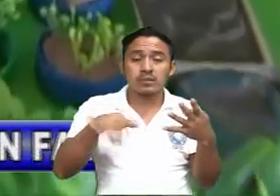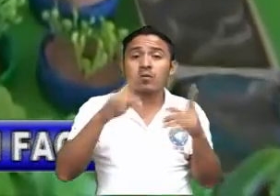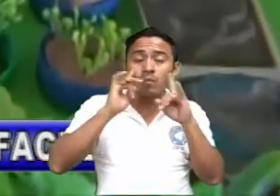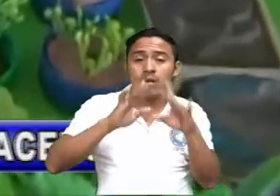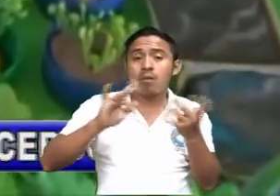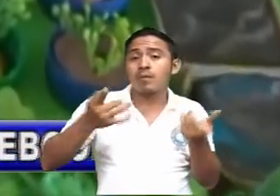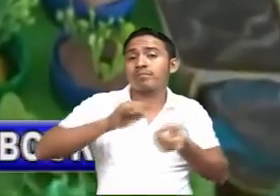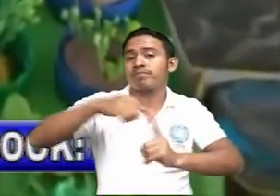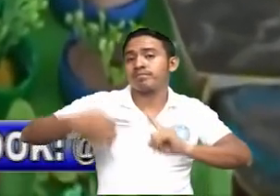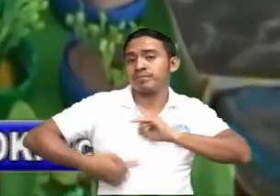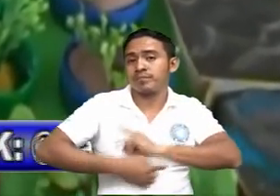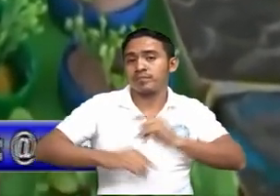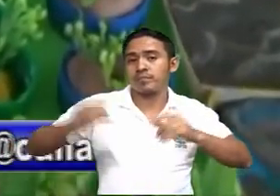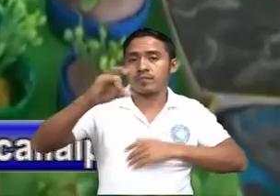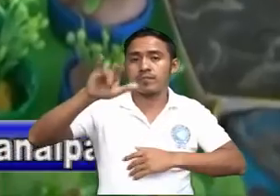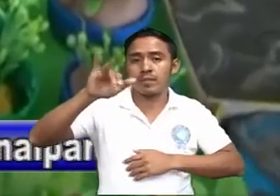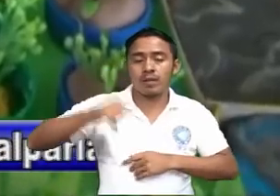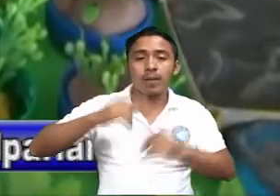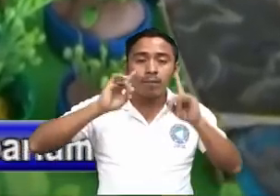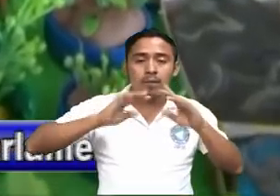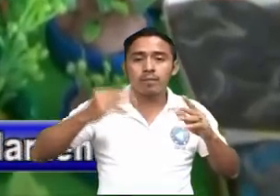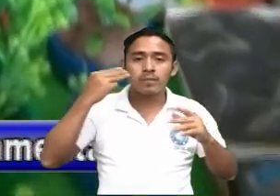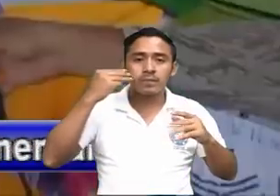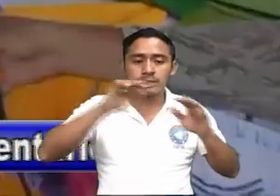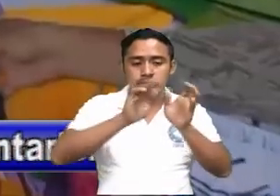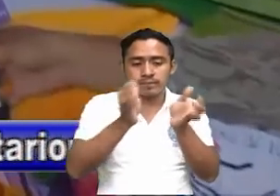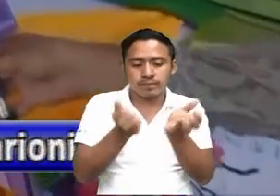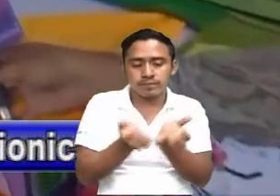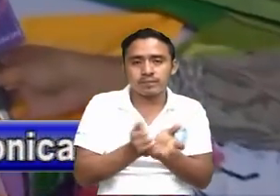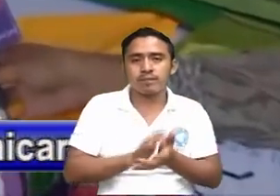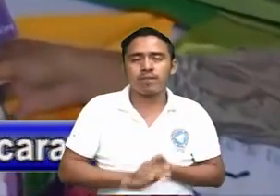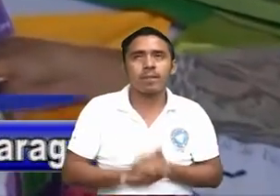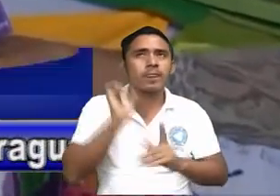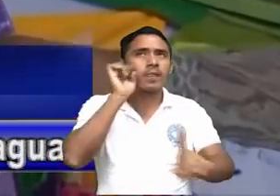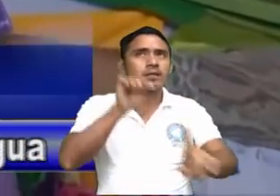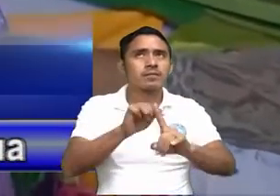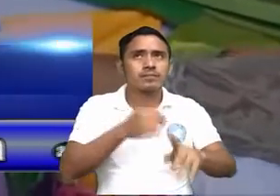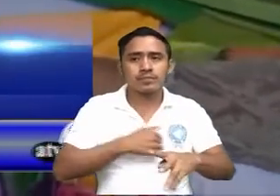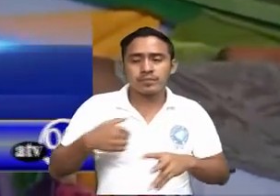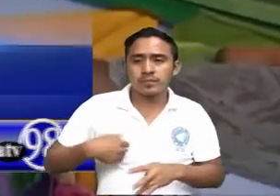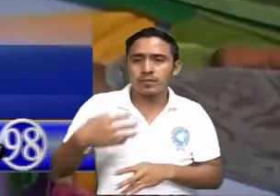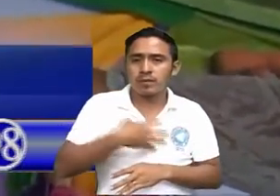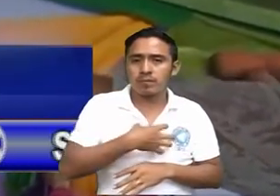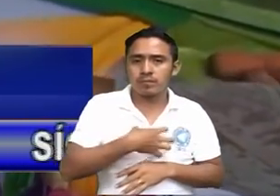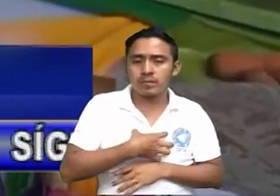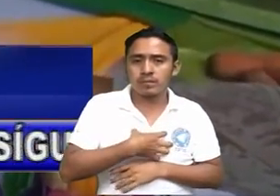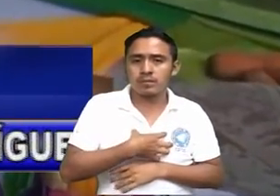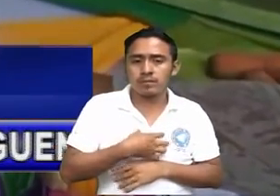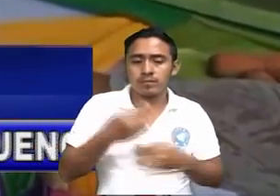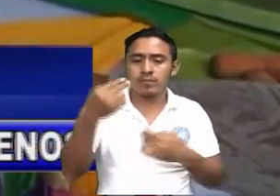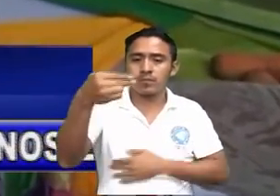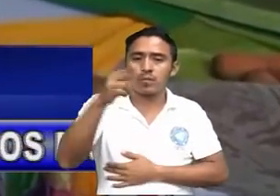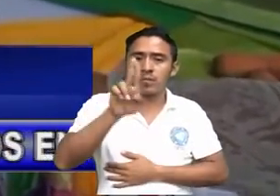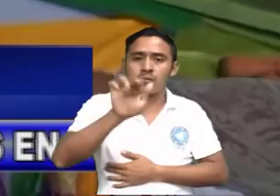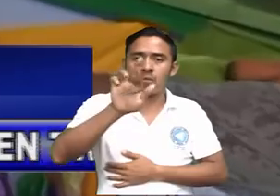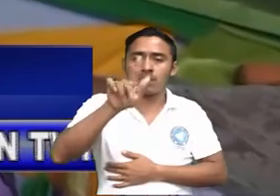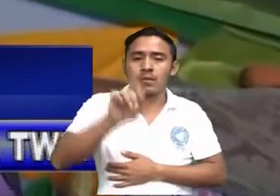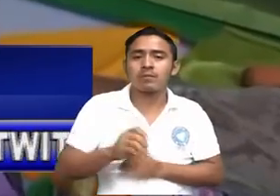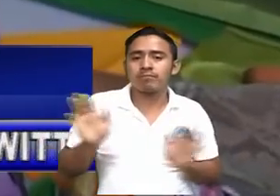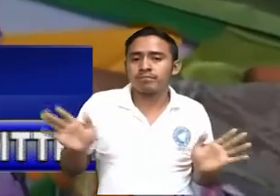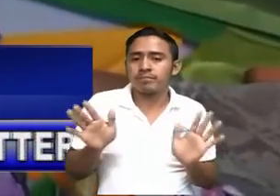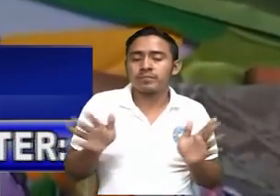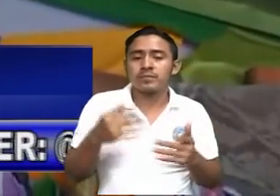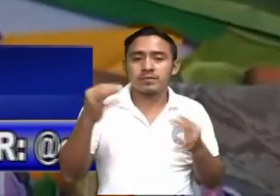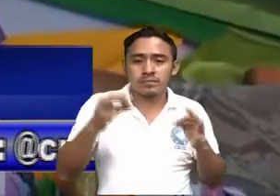cambio climático y el cuidado de la madre tierra. El objetivo de crear nuestro huerto escolar es para motivar y mejorar